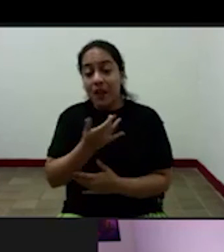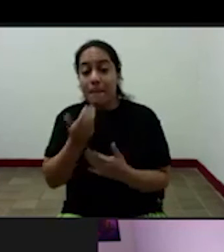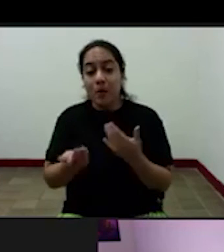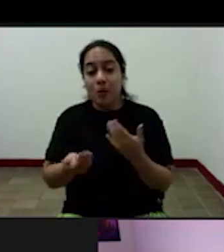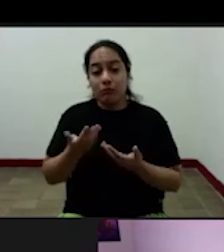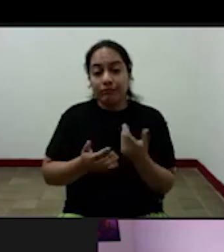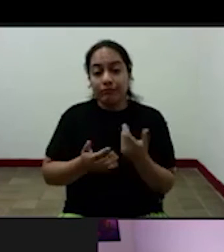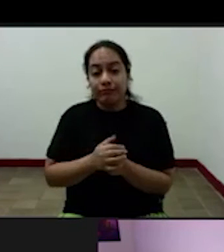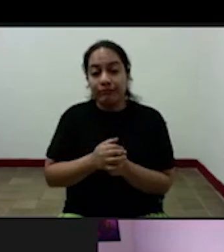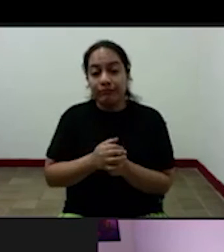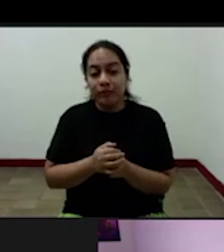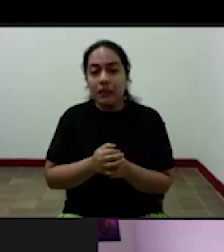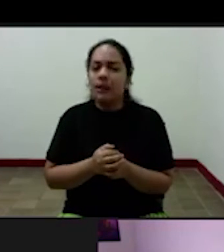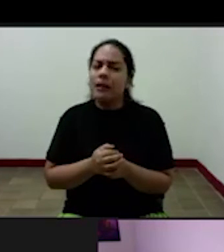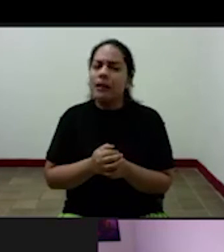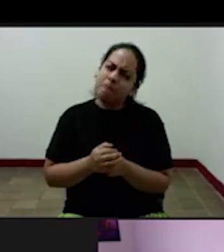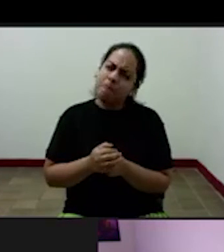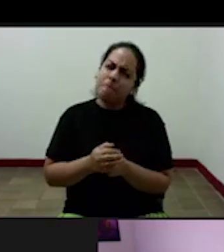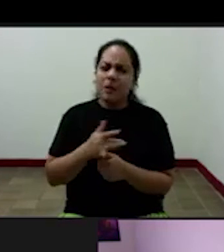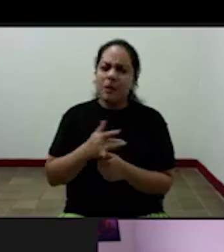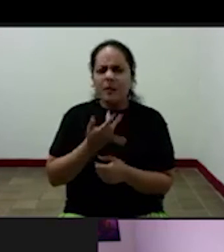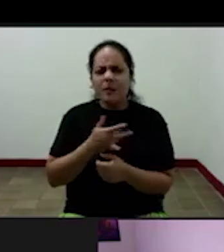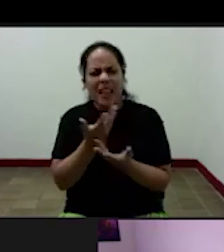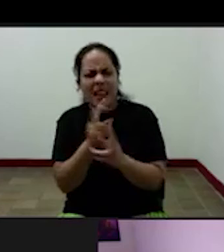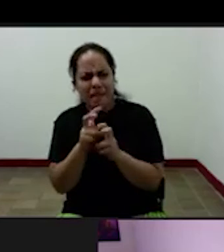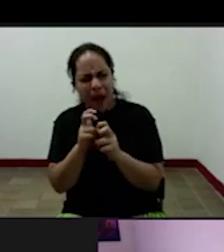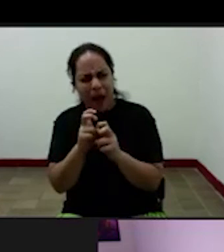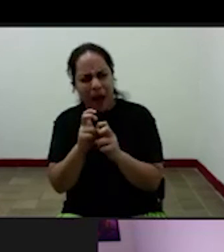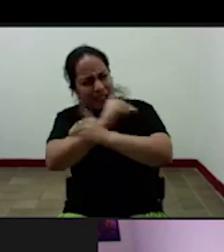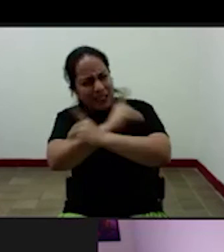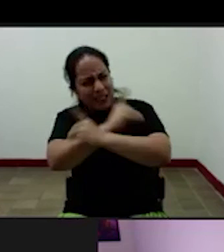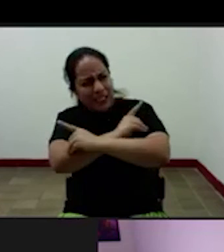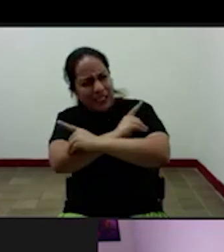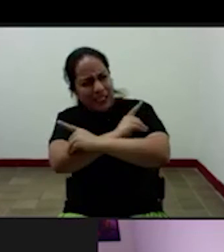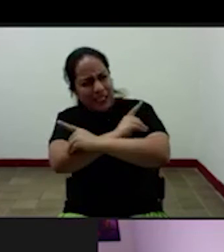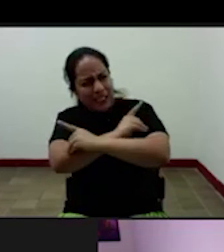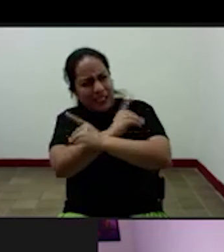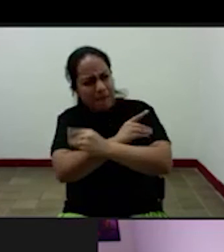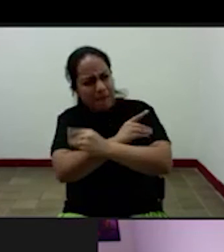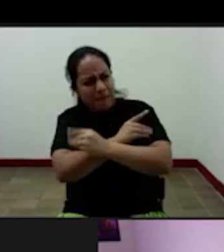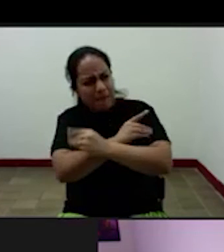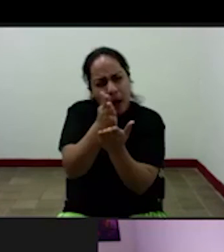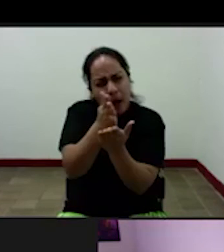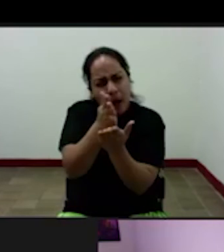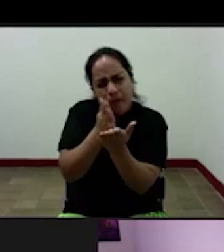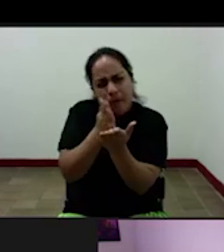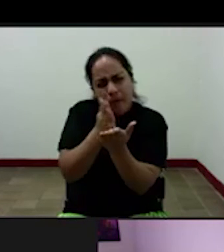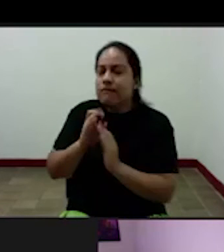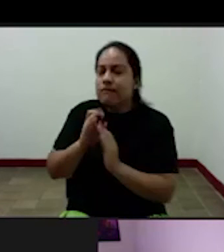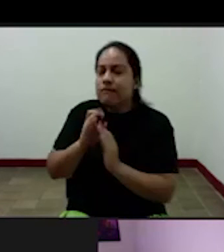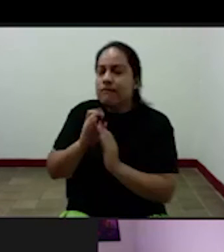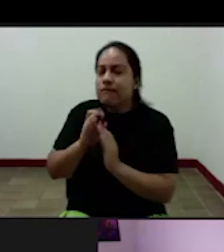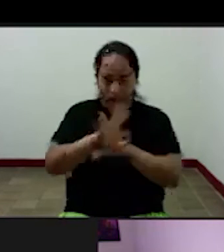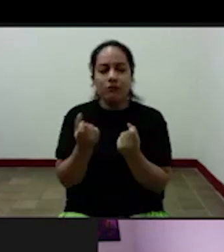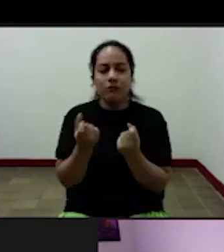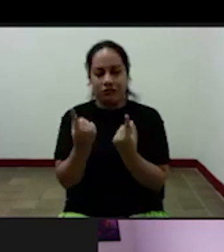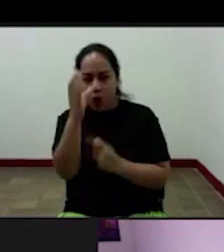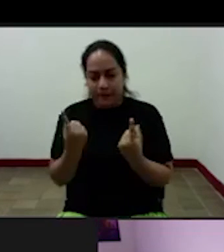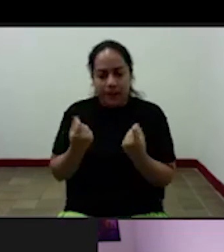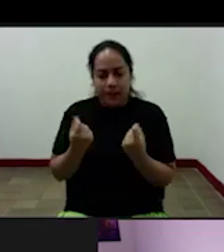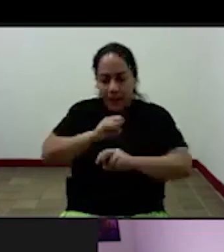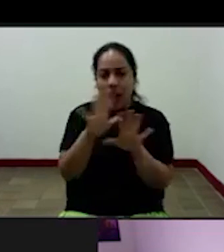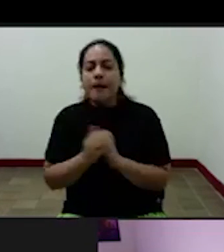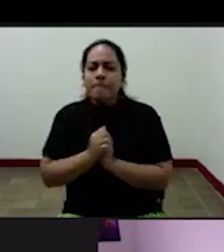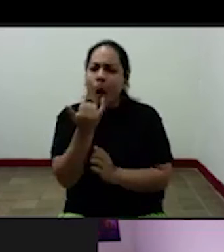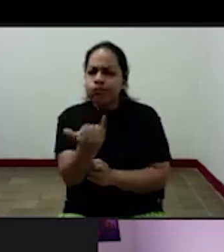digamos, la noción indisciplinar es clave siempre. O sea, siempre, claro, yo entiendo, hay también